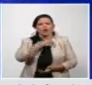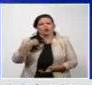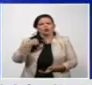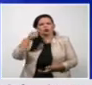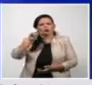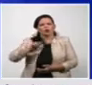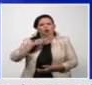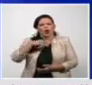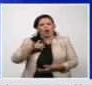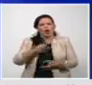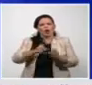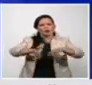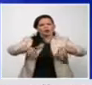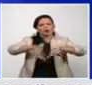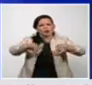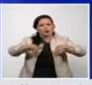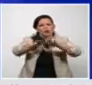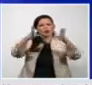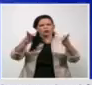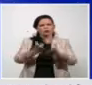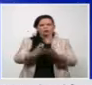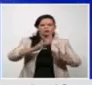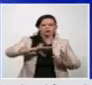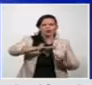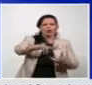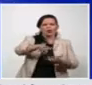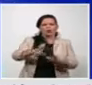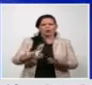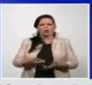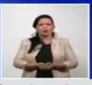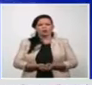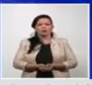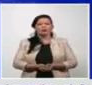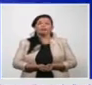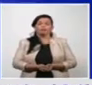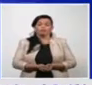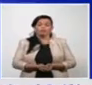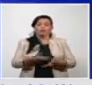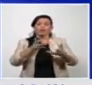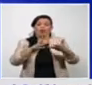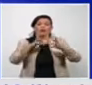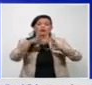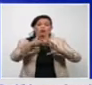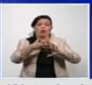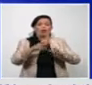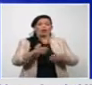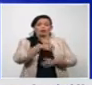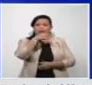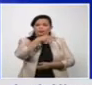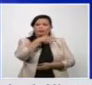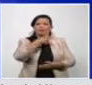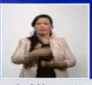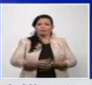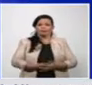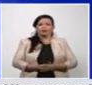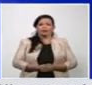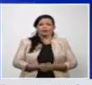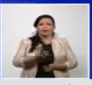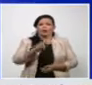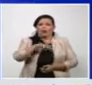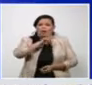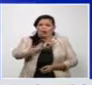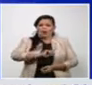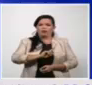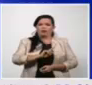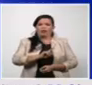bien compleja en estos momentos también. Bien compleja. Ayer medio que cogimos un aire,